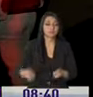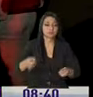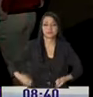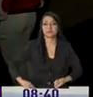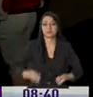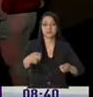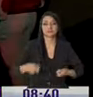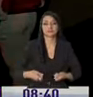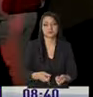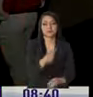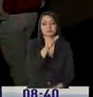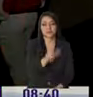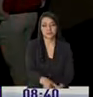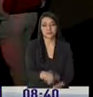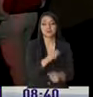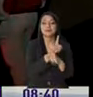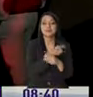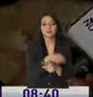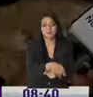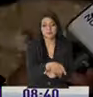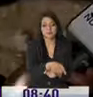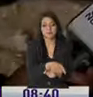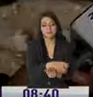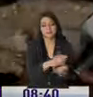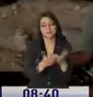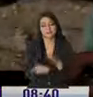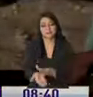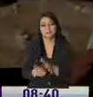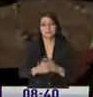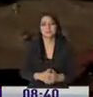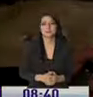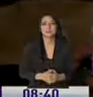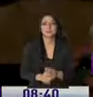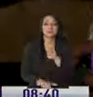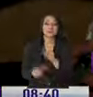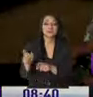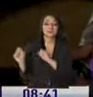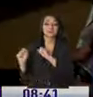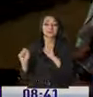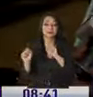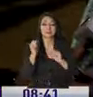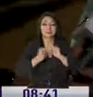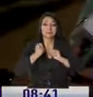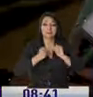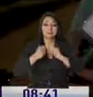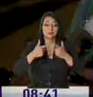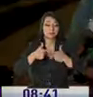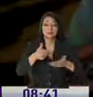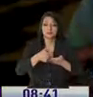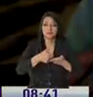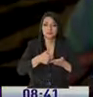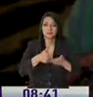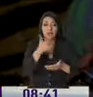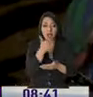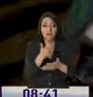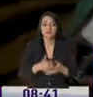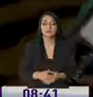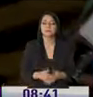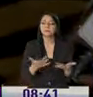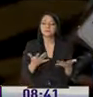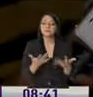deceso de la persona que tenía discapacidad. Ellos estaban corriendo a ayudar, pues, a ¿cómo es? A